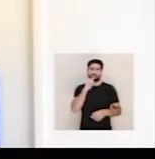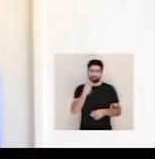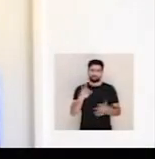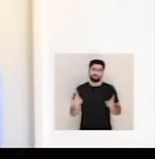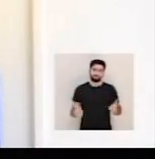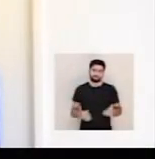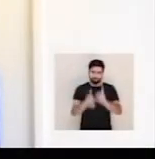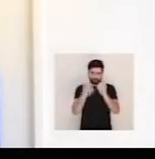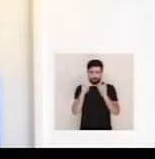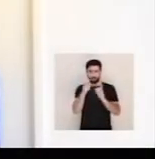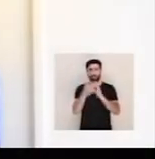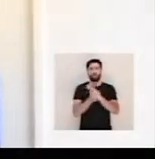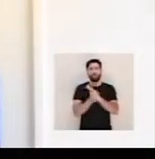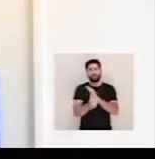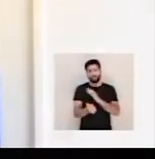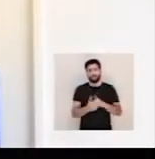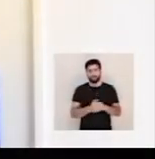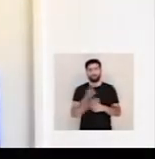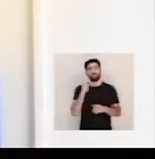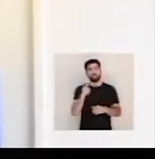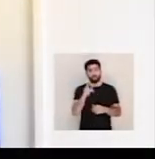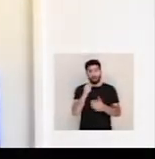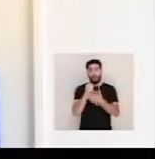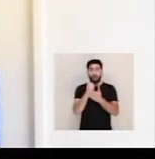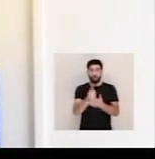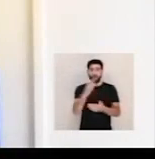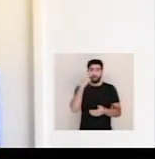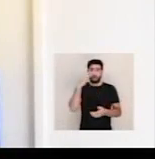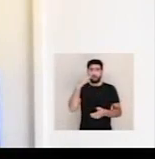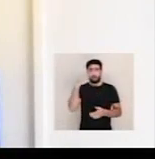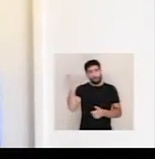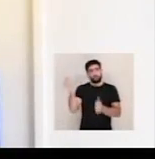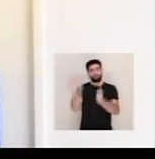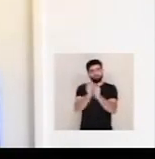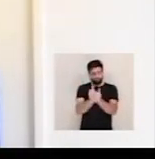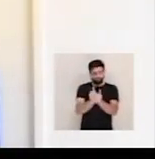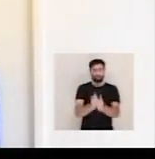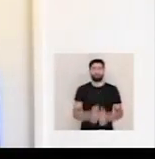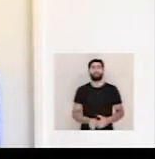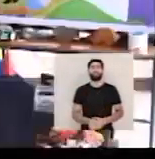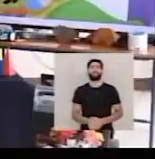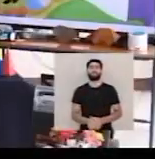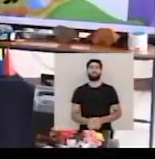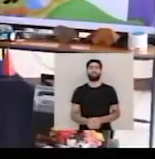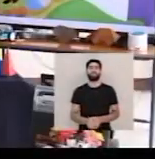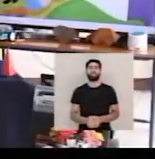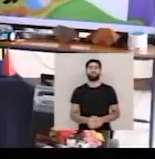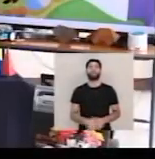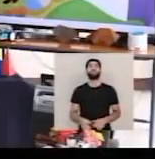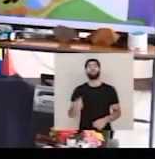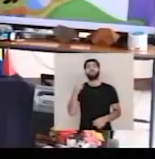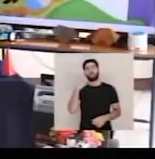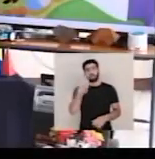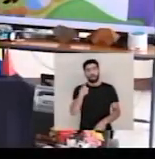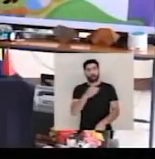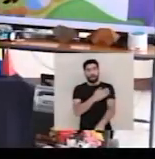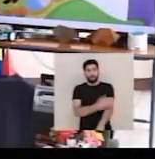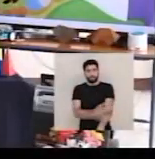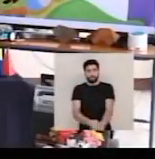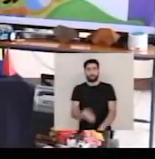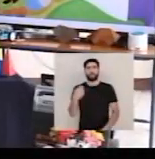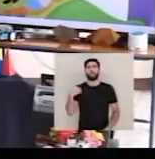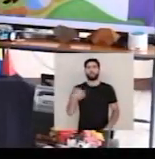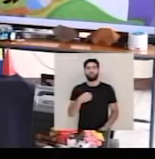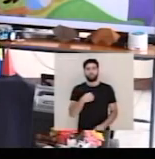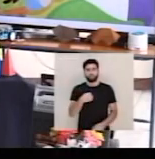¿sí? Con la ayuda siempre de un familiar. Bueno, para iniciar, vamos a ver las diferencias